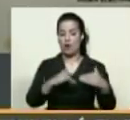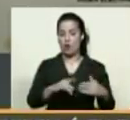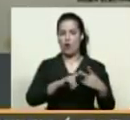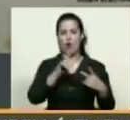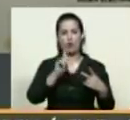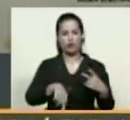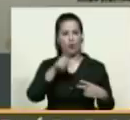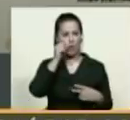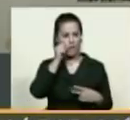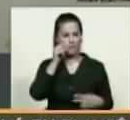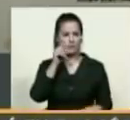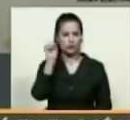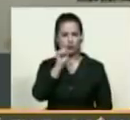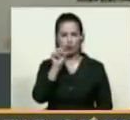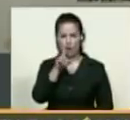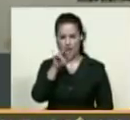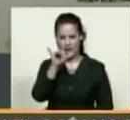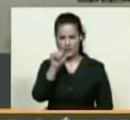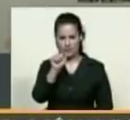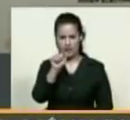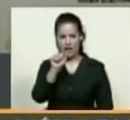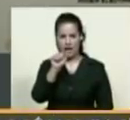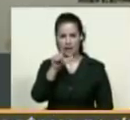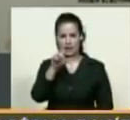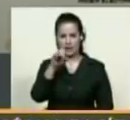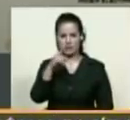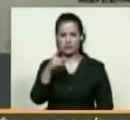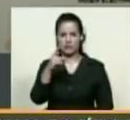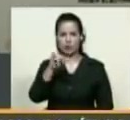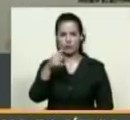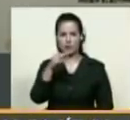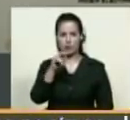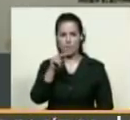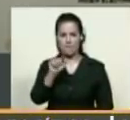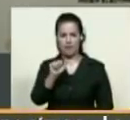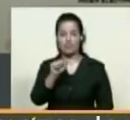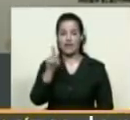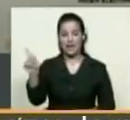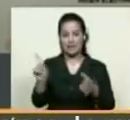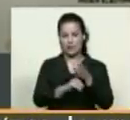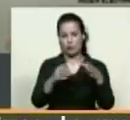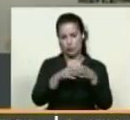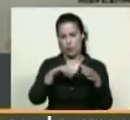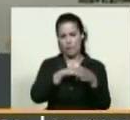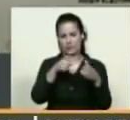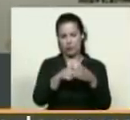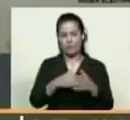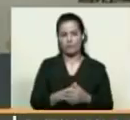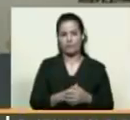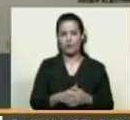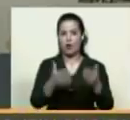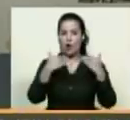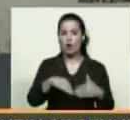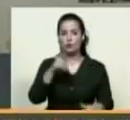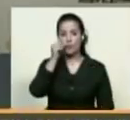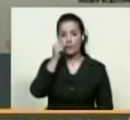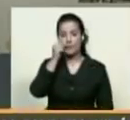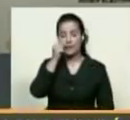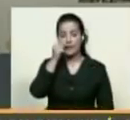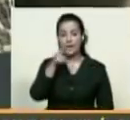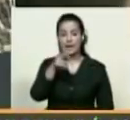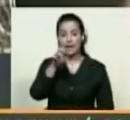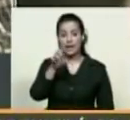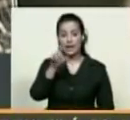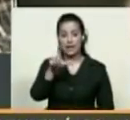ciudadano Soraya, el alcalde José Numa Molina, integrantes de la Comisión, ciudadanos Elsie Rosales y